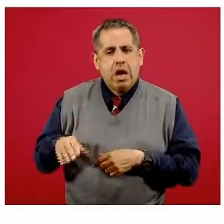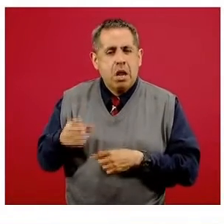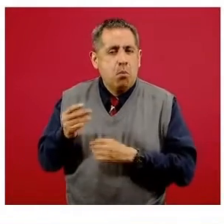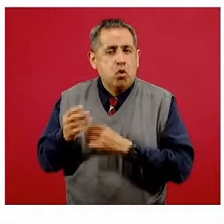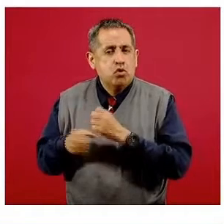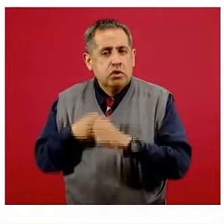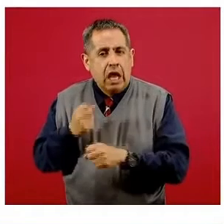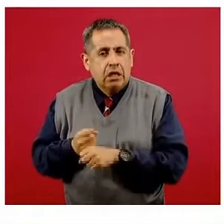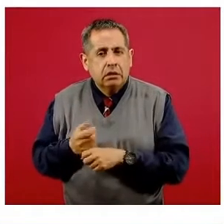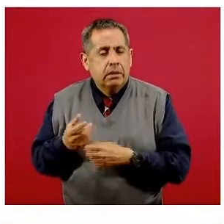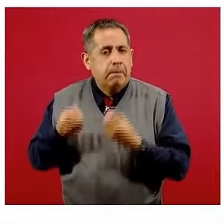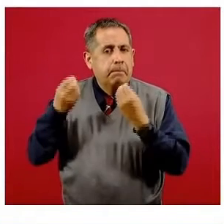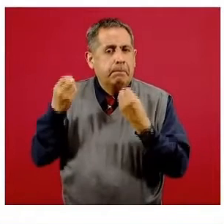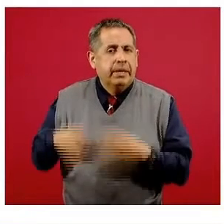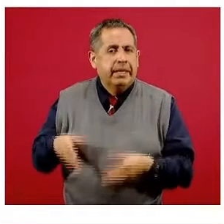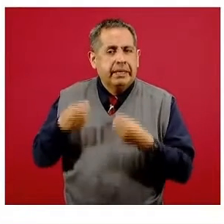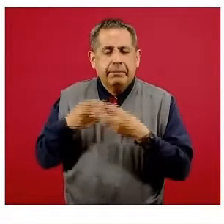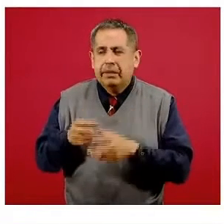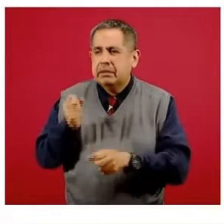estos quinquenios de edad,